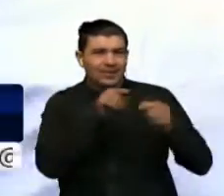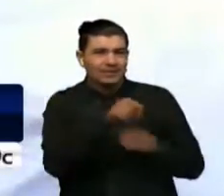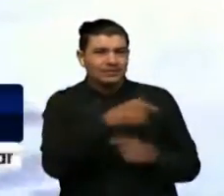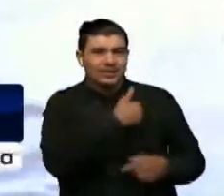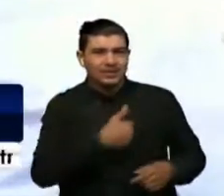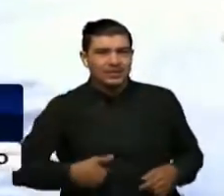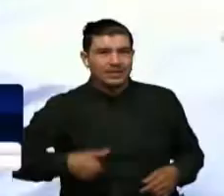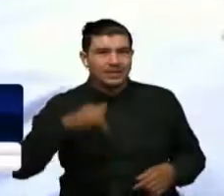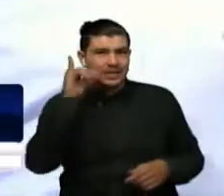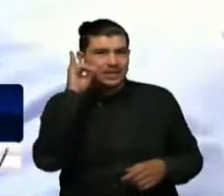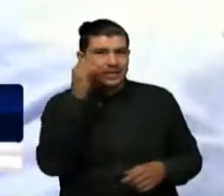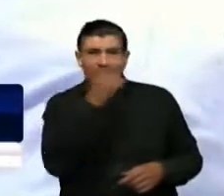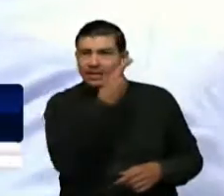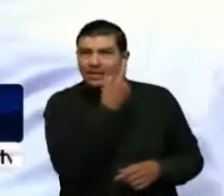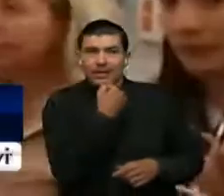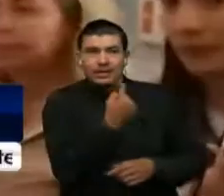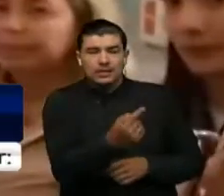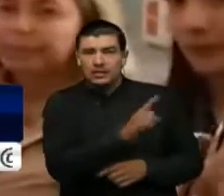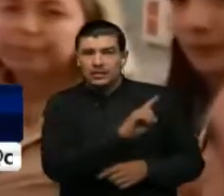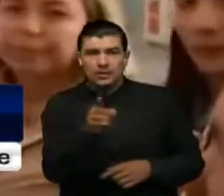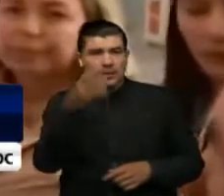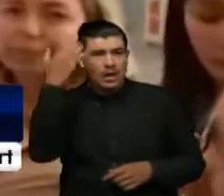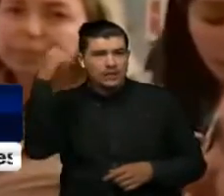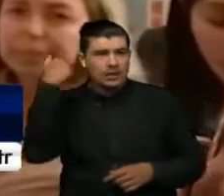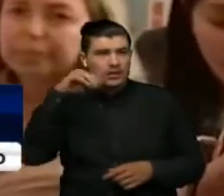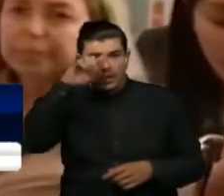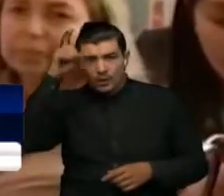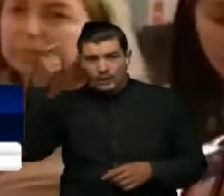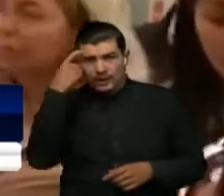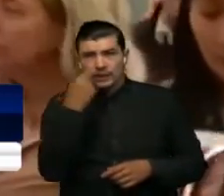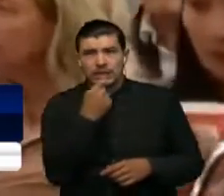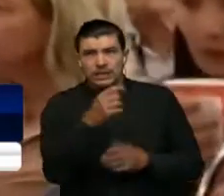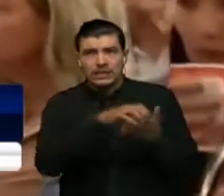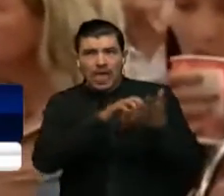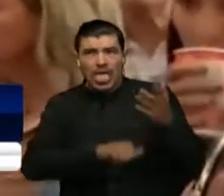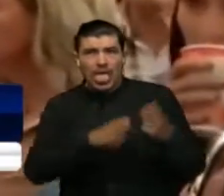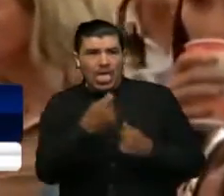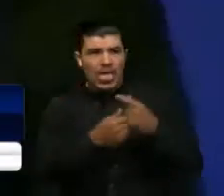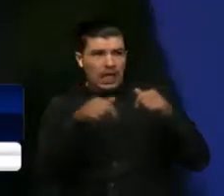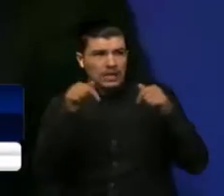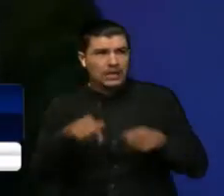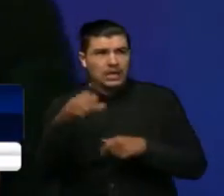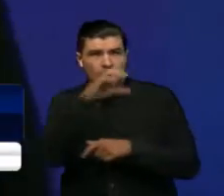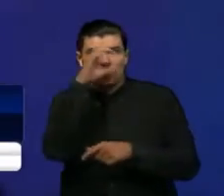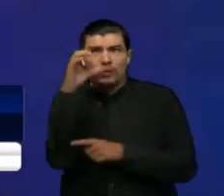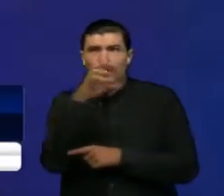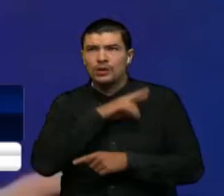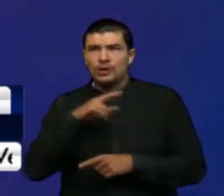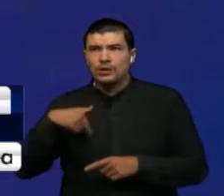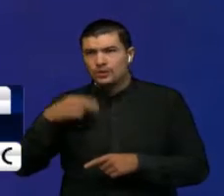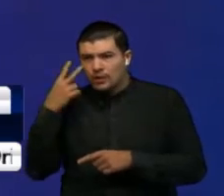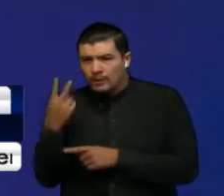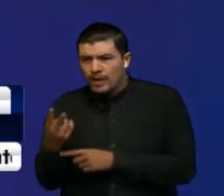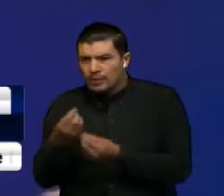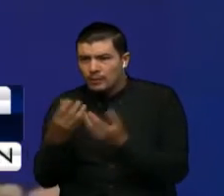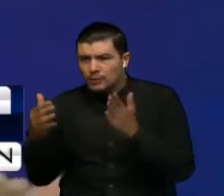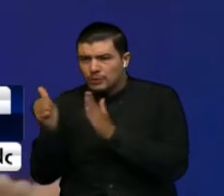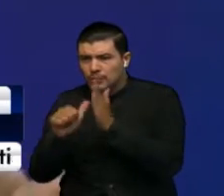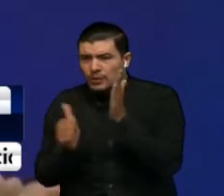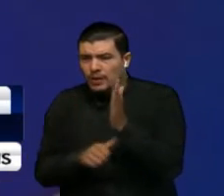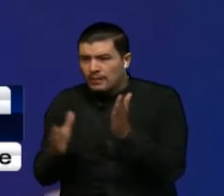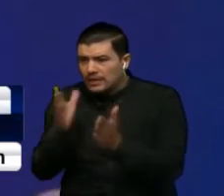iván duque ha manifestado que el anterior gobierno dejó desfinanciado el presupuesto de la nación encontramos muchos programas de